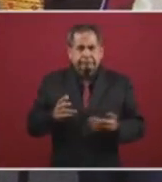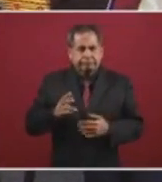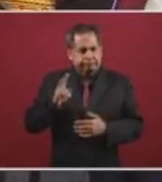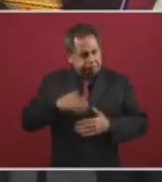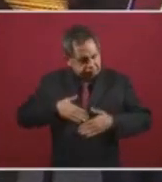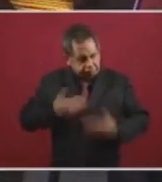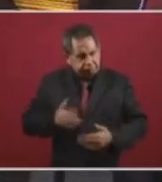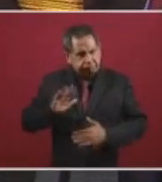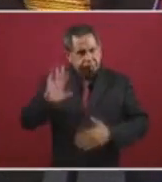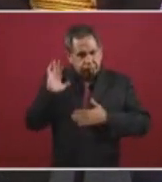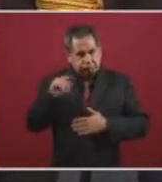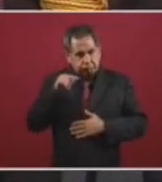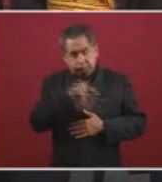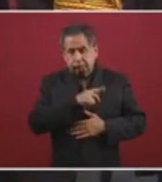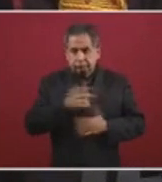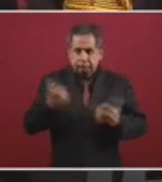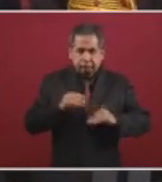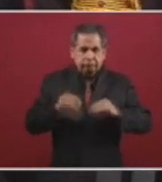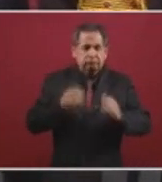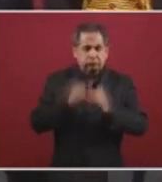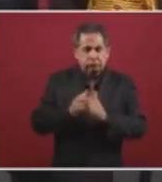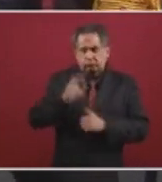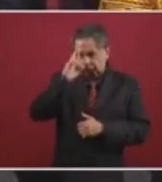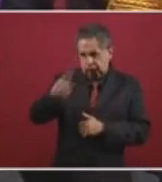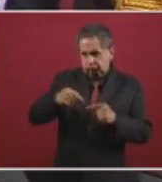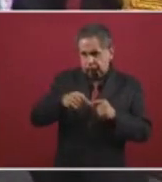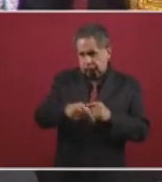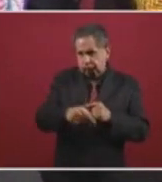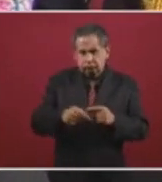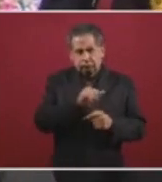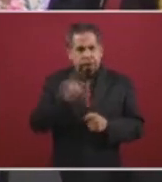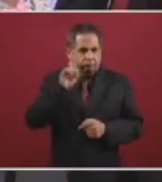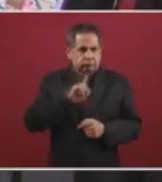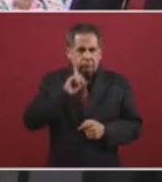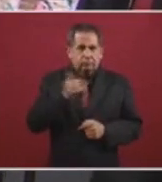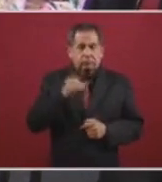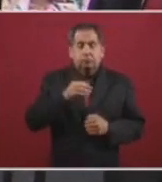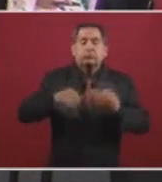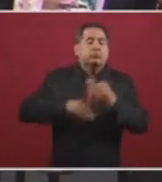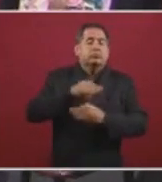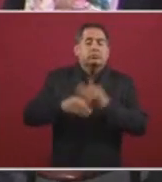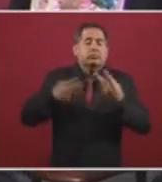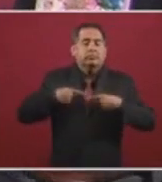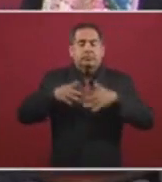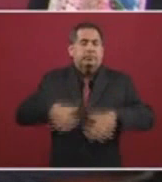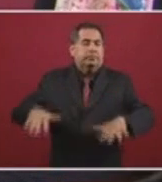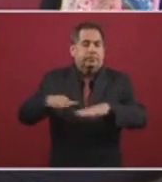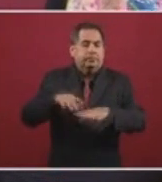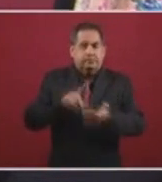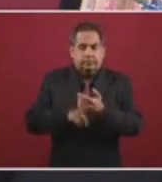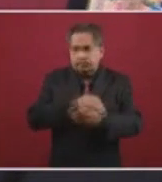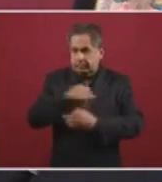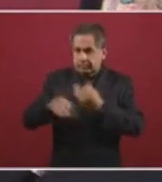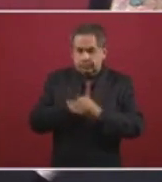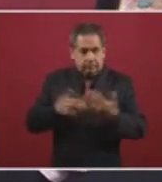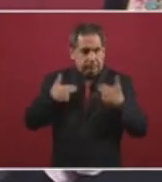sincero de actuar con respeto a las mujeres y a todas las personas y a todos